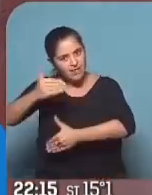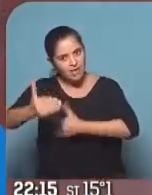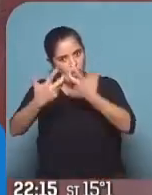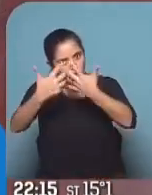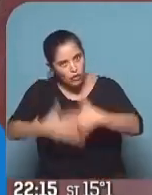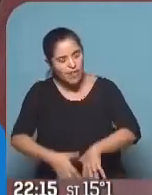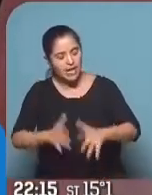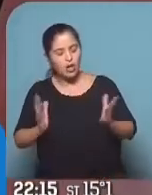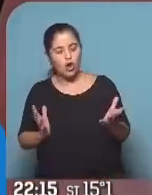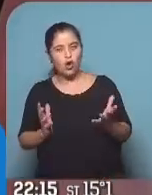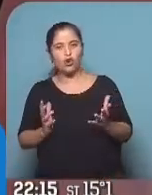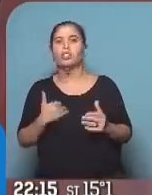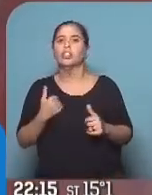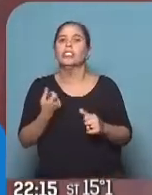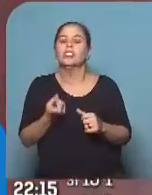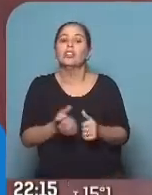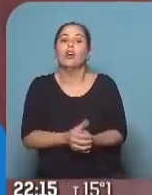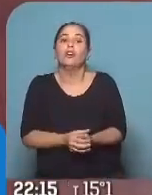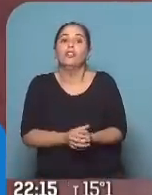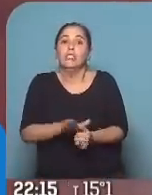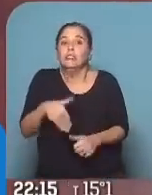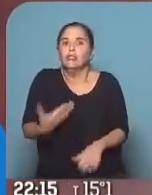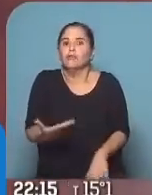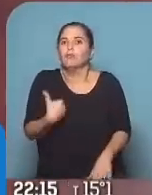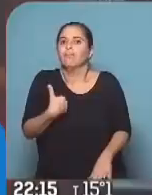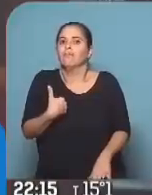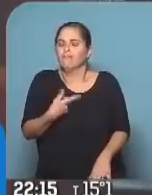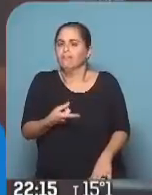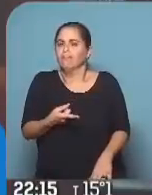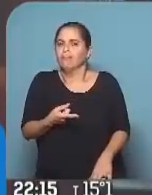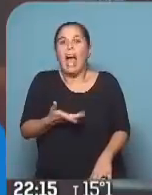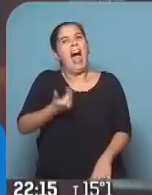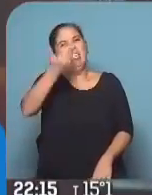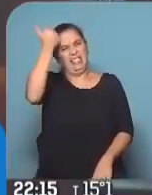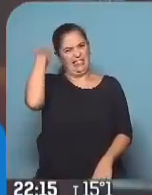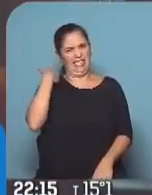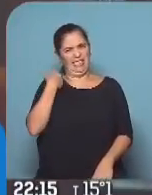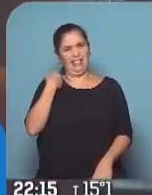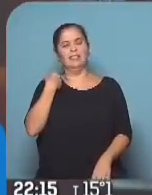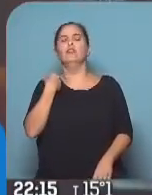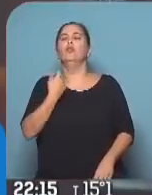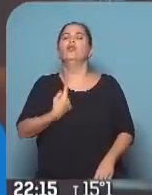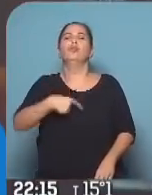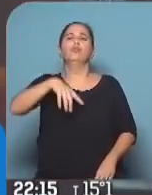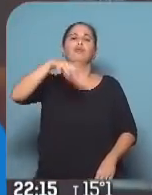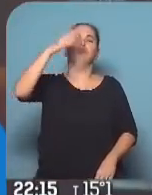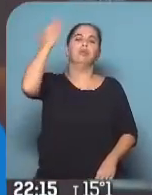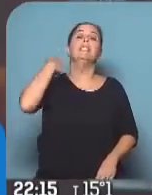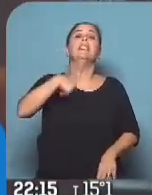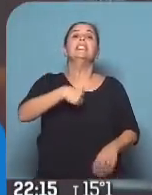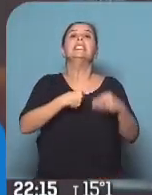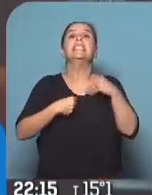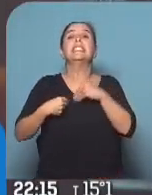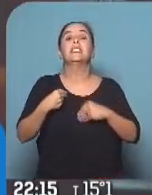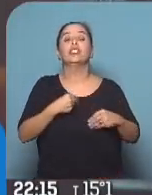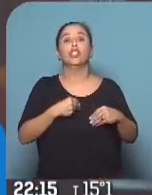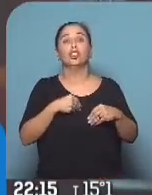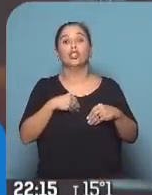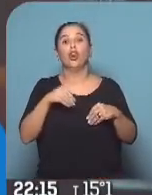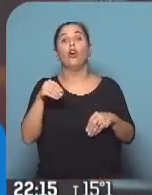el siglo XX. En algún momento sintió que la Unión Soviética podía pasarlo cuando la Unión Soviética mandó al